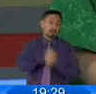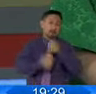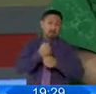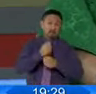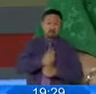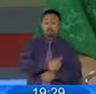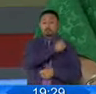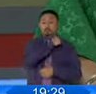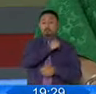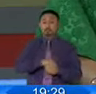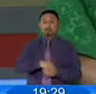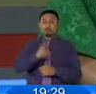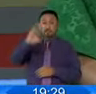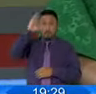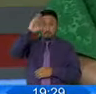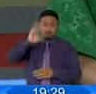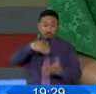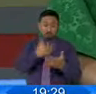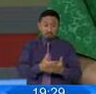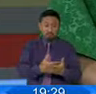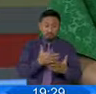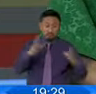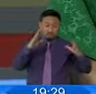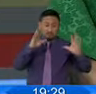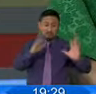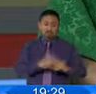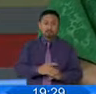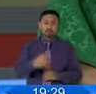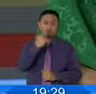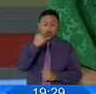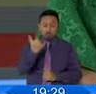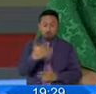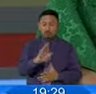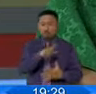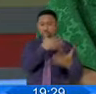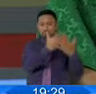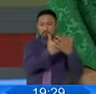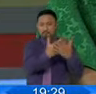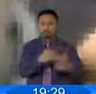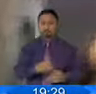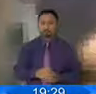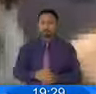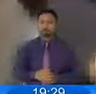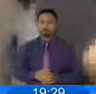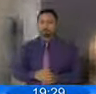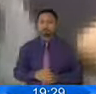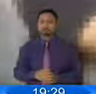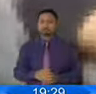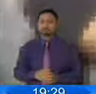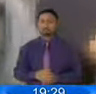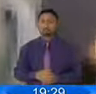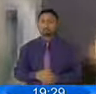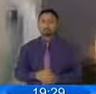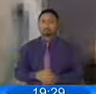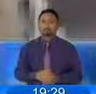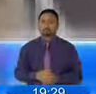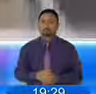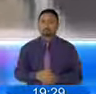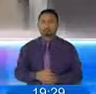la policía, el ambiente álgido se calmó. El hombre cuenta con prisión preventiva. ¿Por qué no les